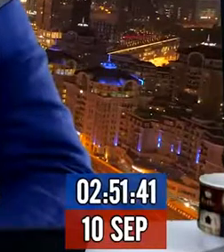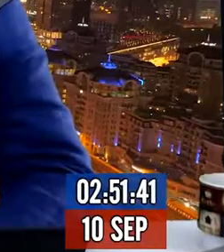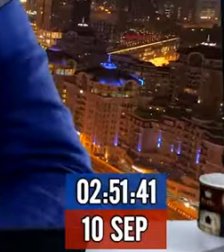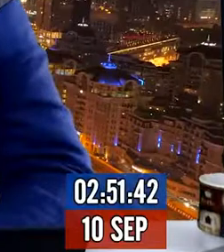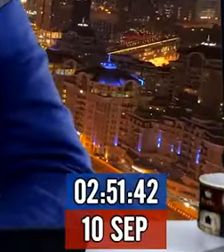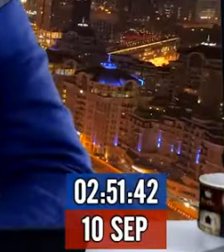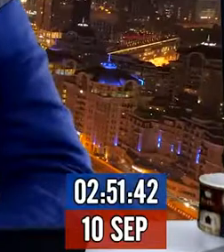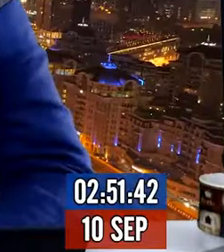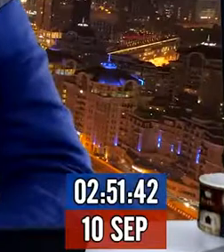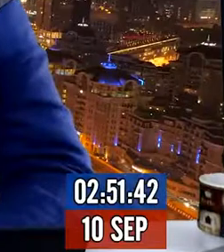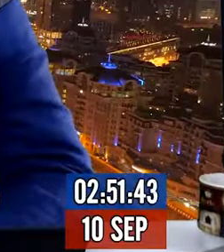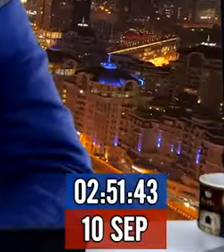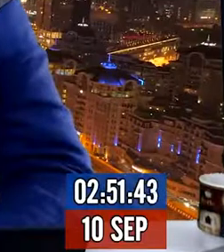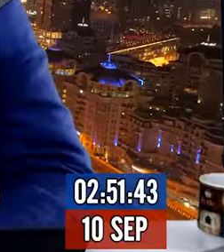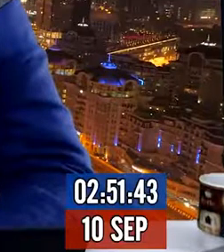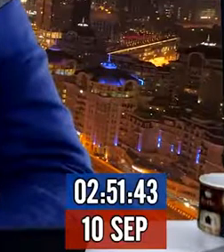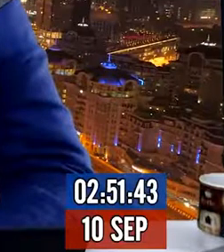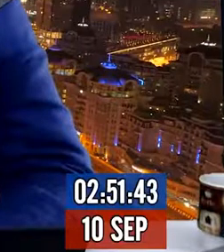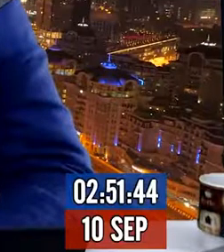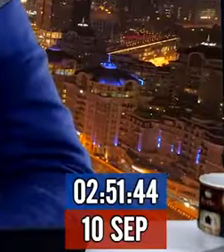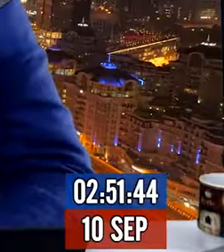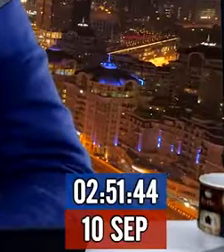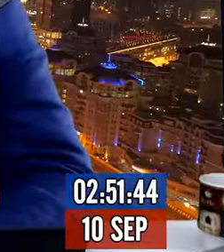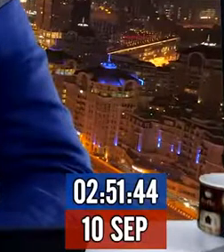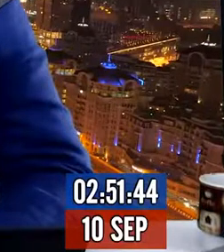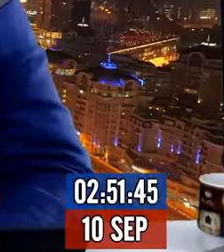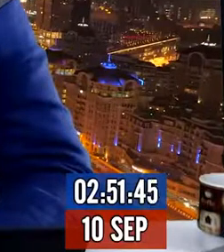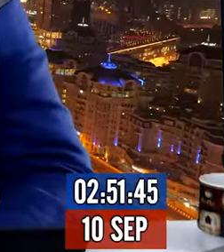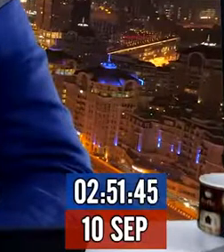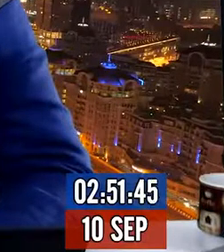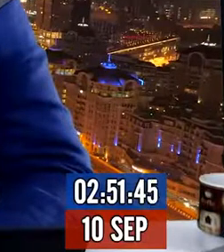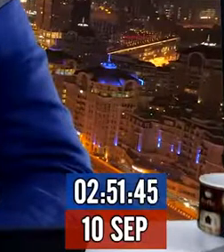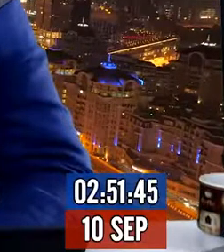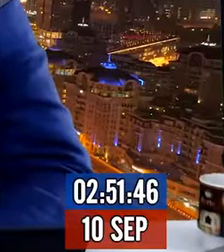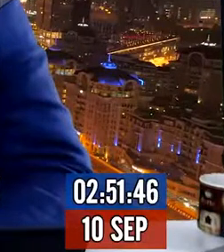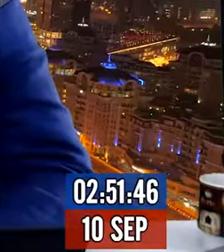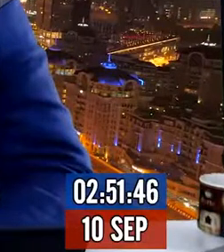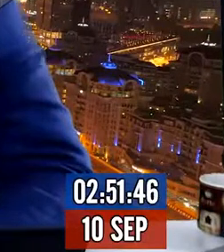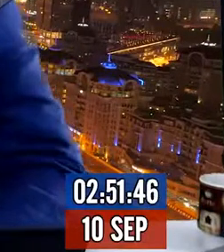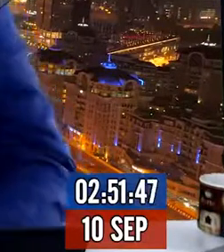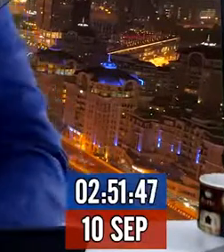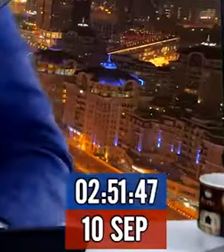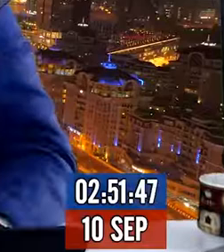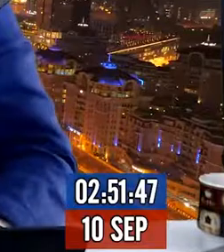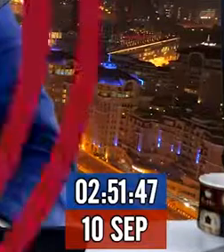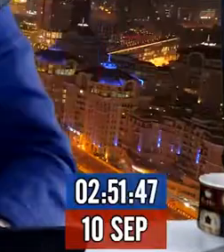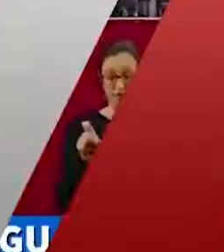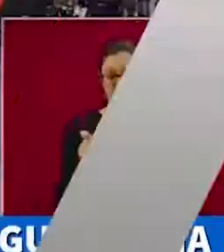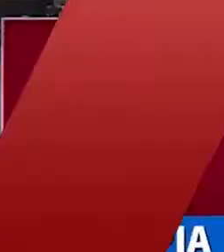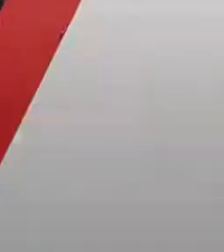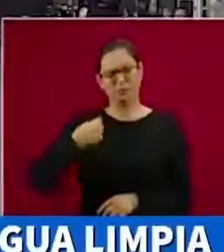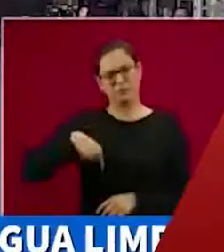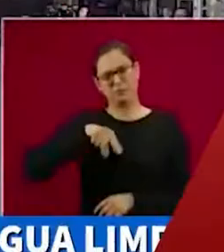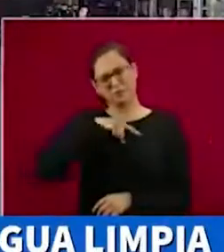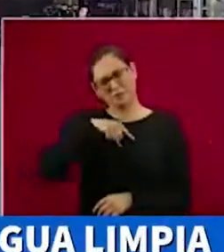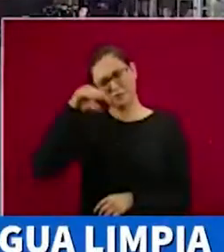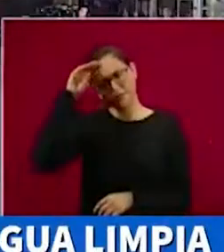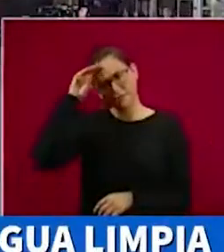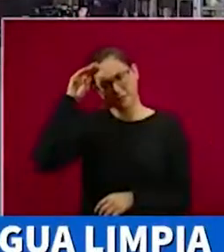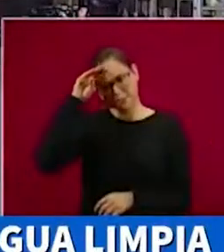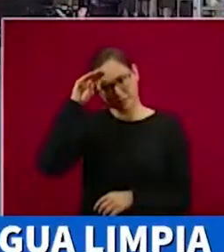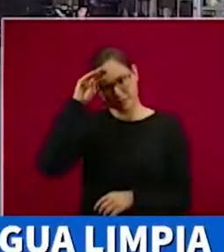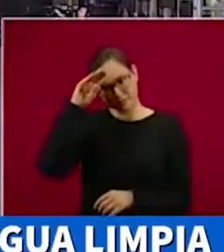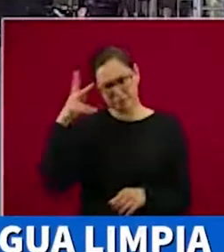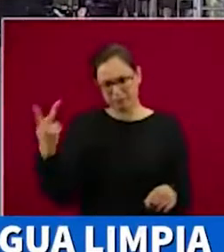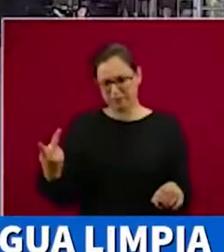usará, dice, la termoeléctrica, y después limpia la devolverán al río Cuautla. Así lo explicó. Pensaba que estaba